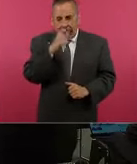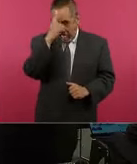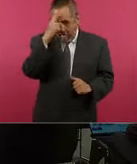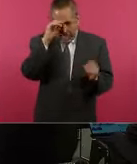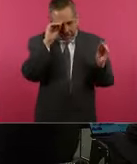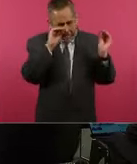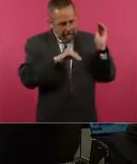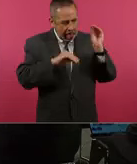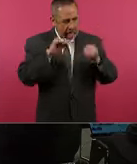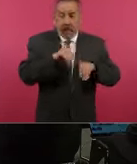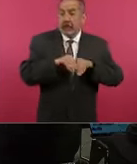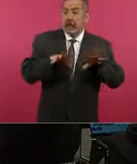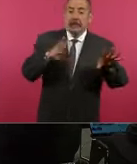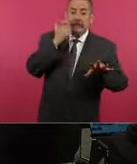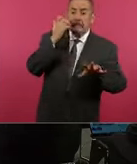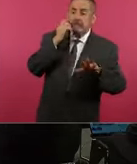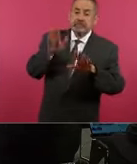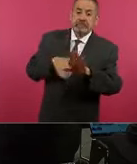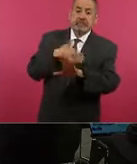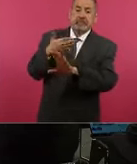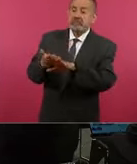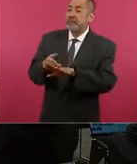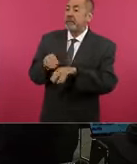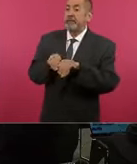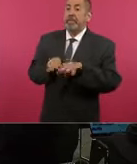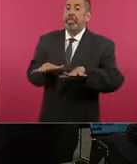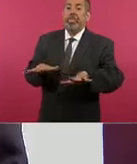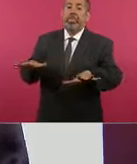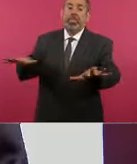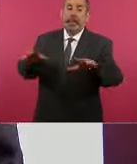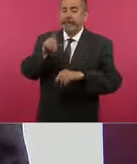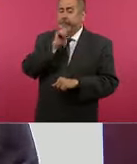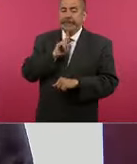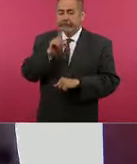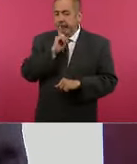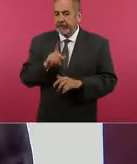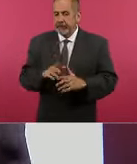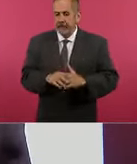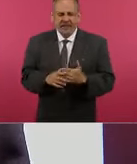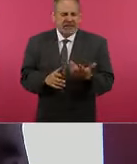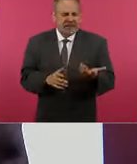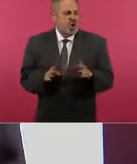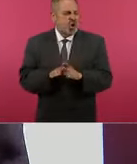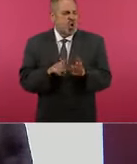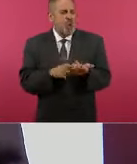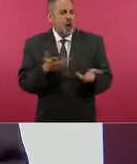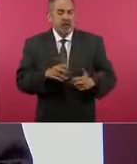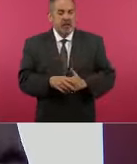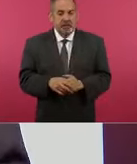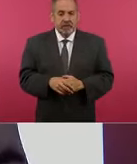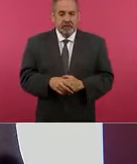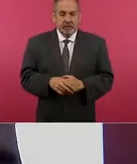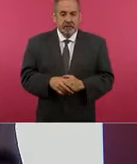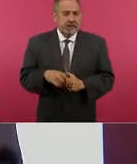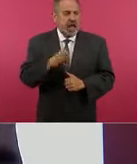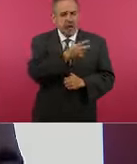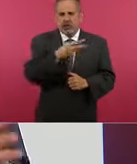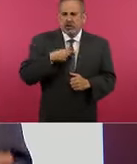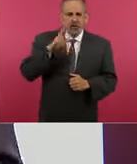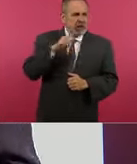momento preciso para diseminarse por todos lados. ¿Qué se necesita para esto? Un ejército de